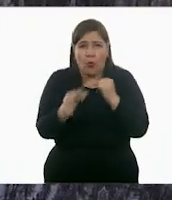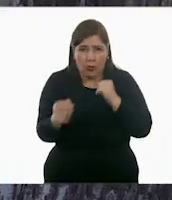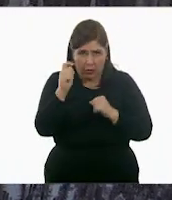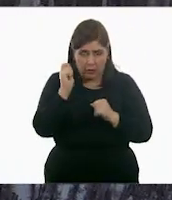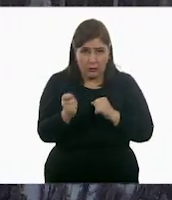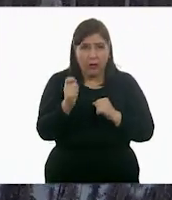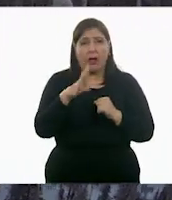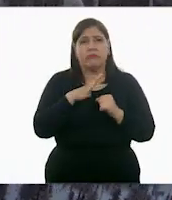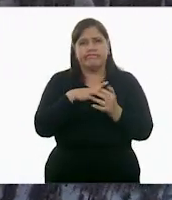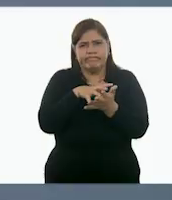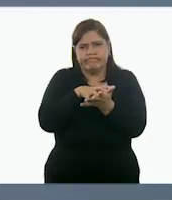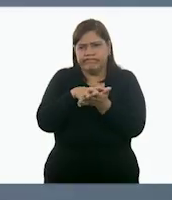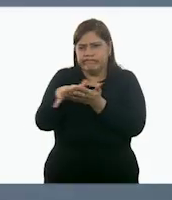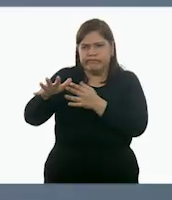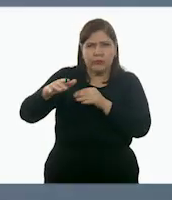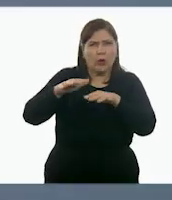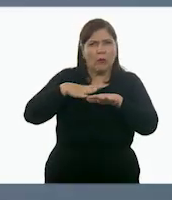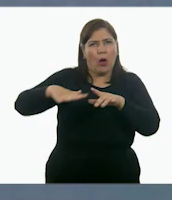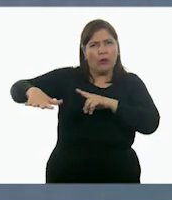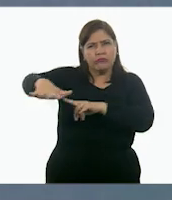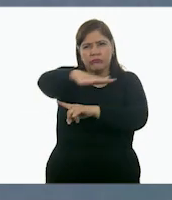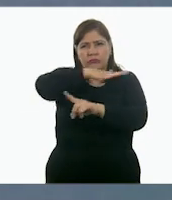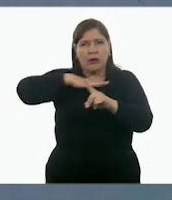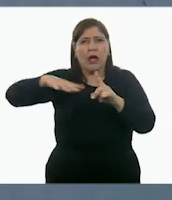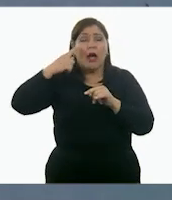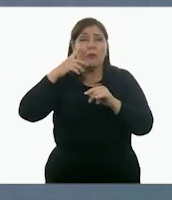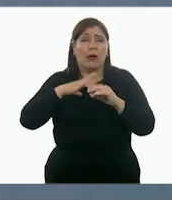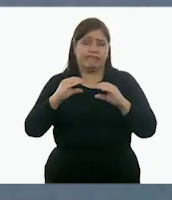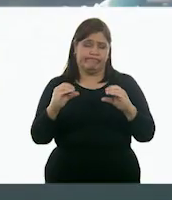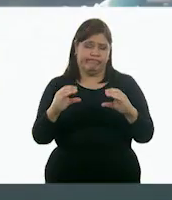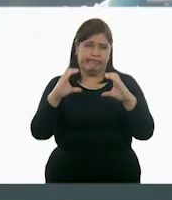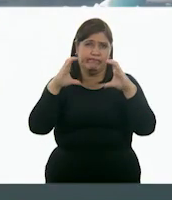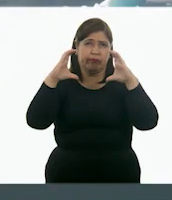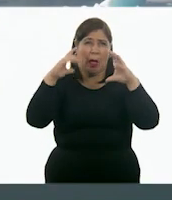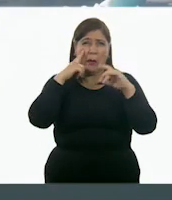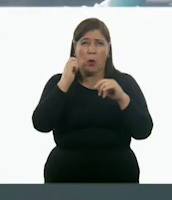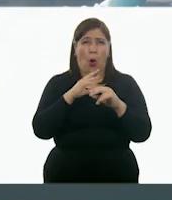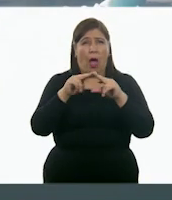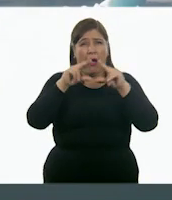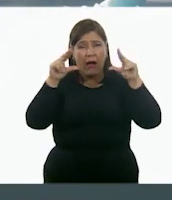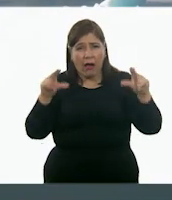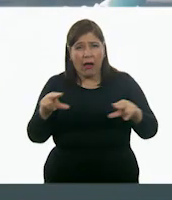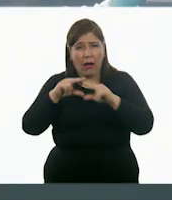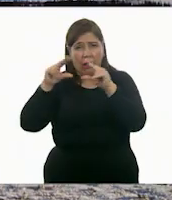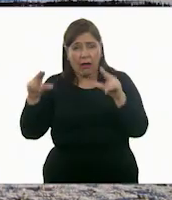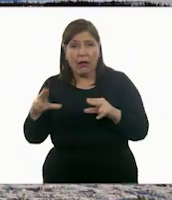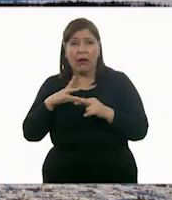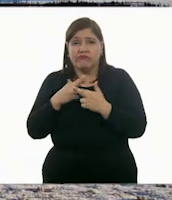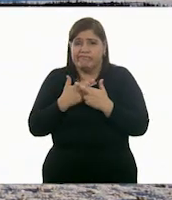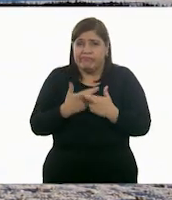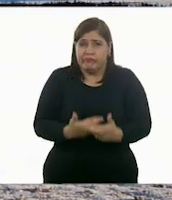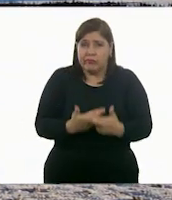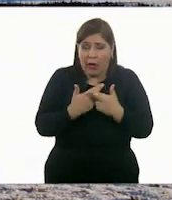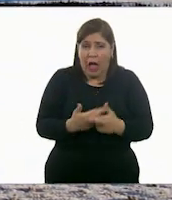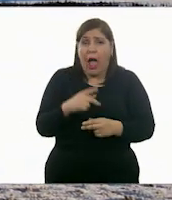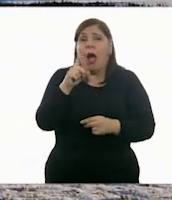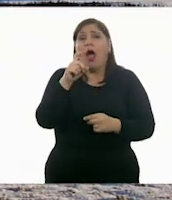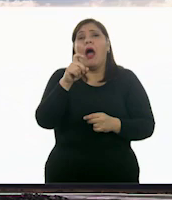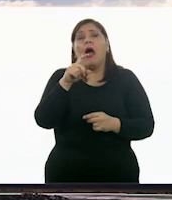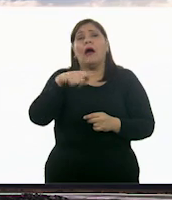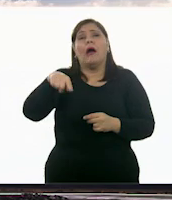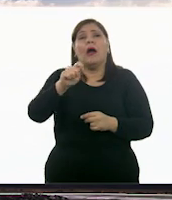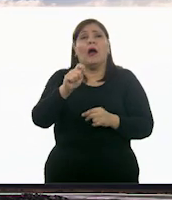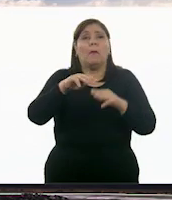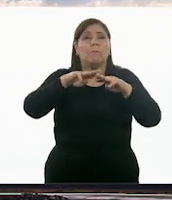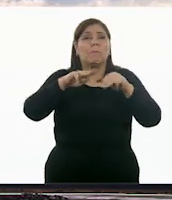Enormes extensiones de terreno se encontraban bajo inmensas capas de hielo. Contenían tanta agua que los mares se